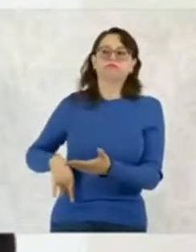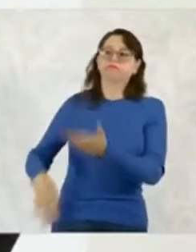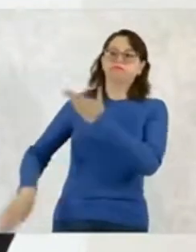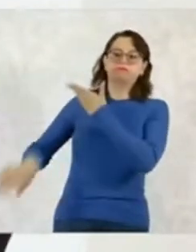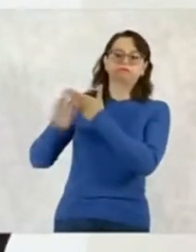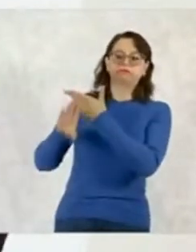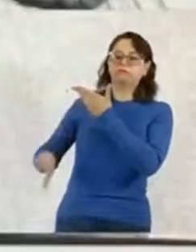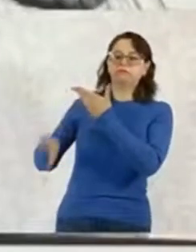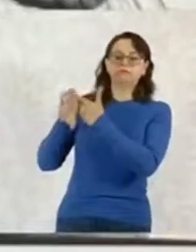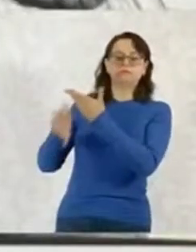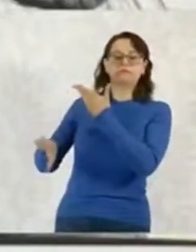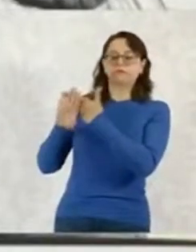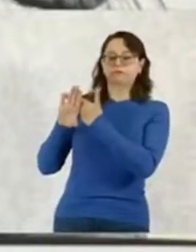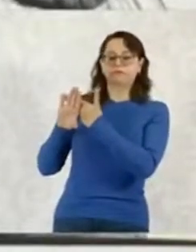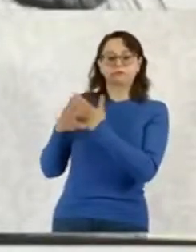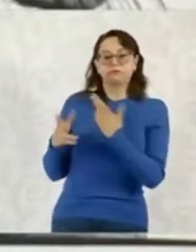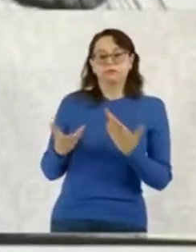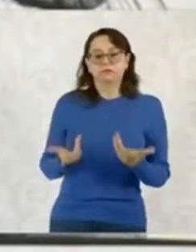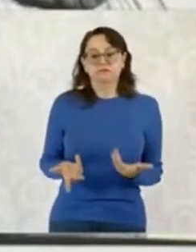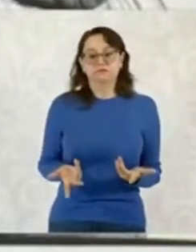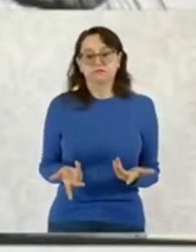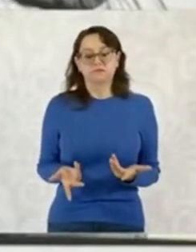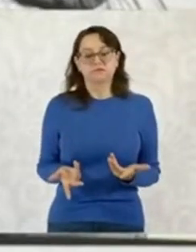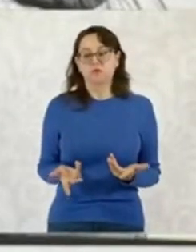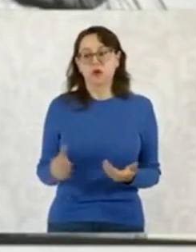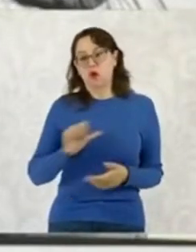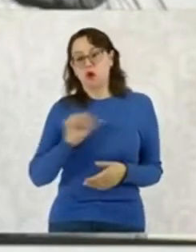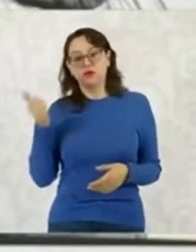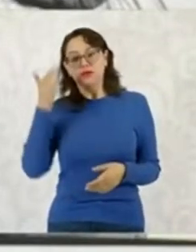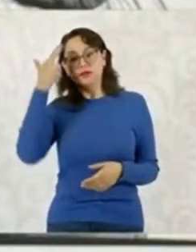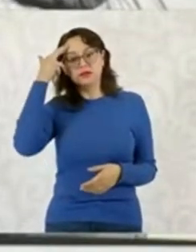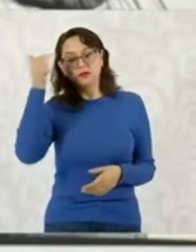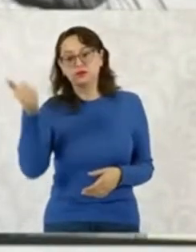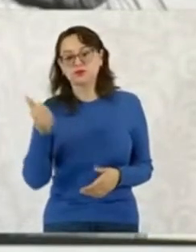otra razón. Y que en efecto